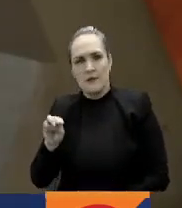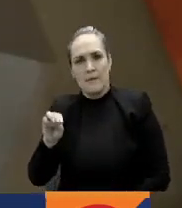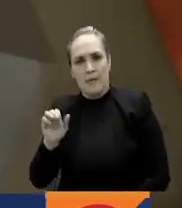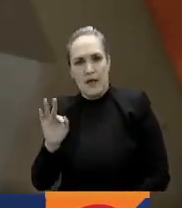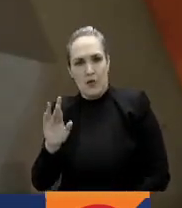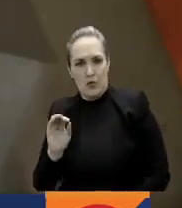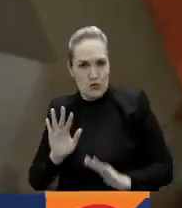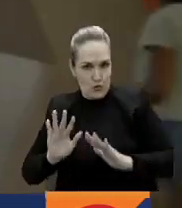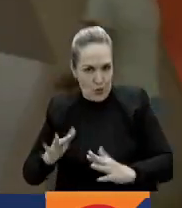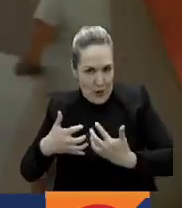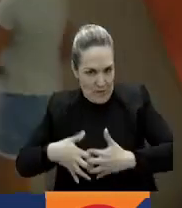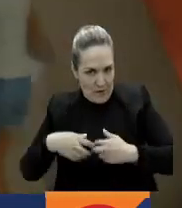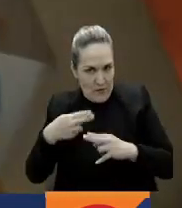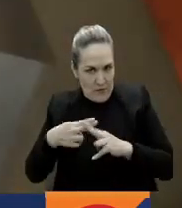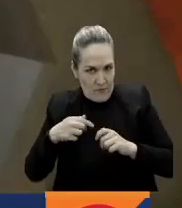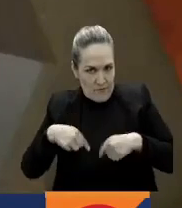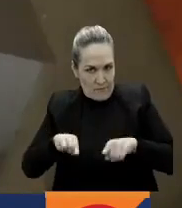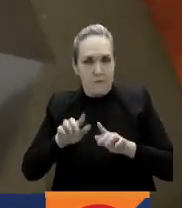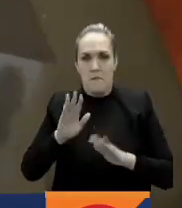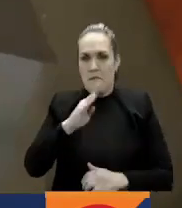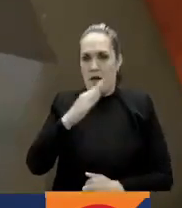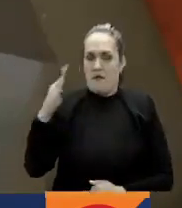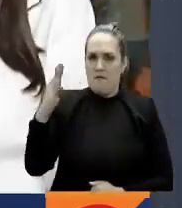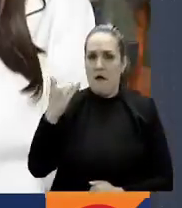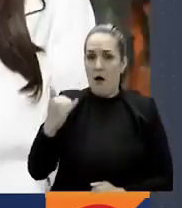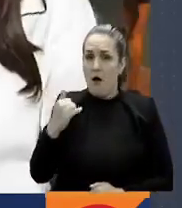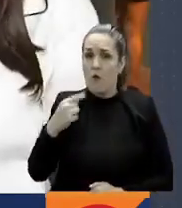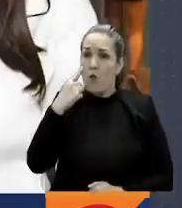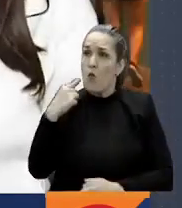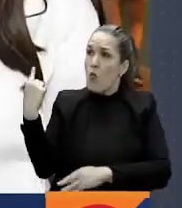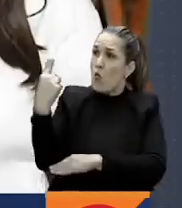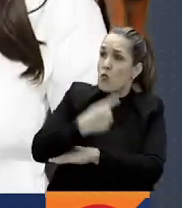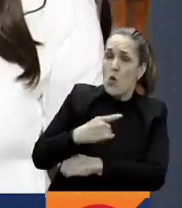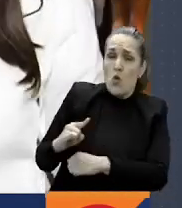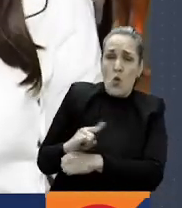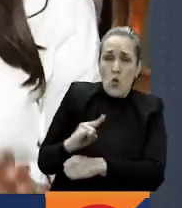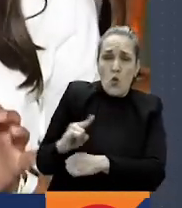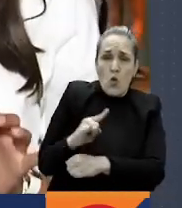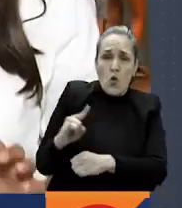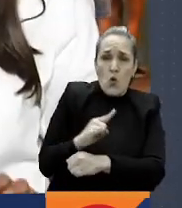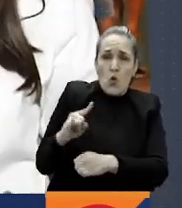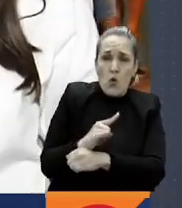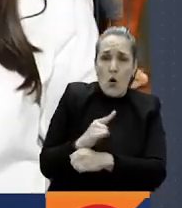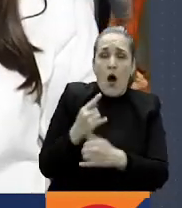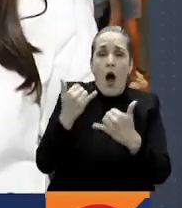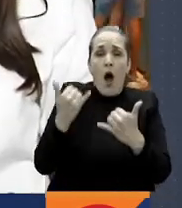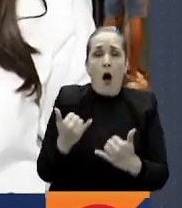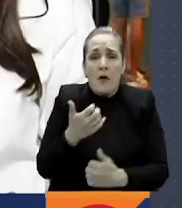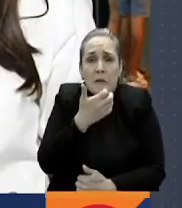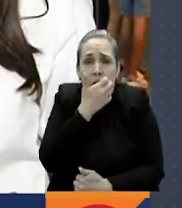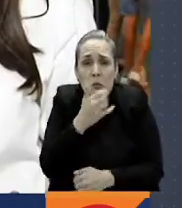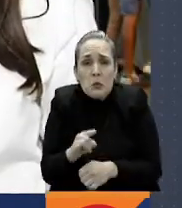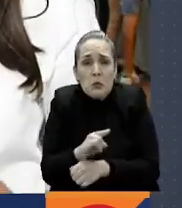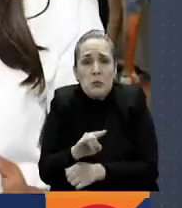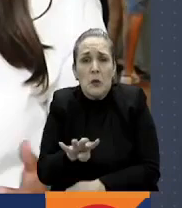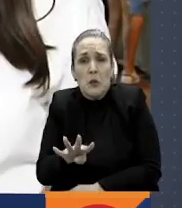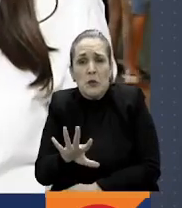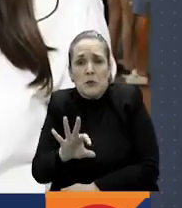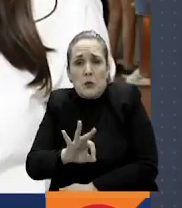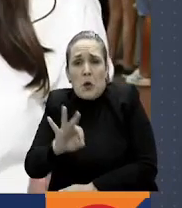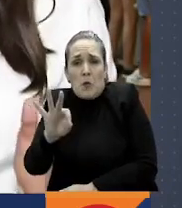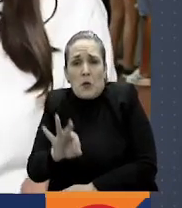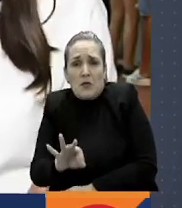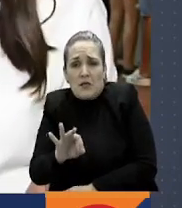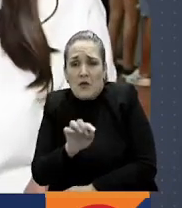de 300.000 usuarios que son los que se movilizan diariamente por este sistema público. Es decir, el 45% de las personas que se movilizan en